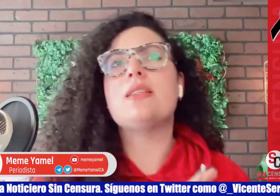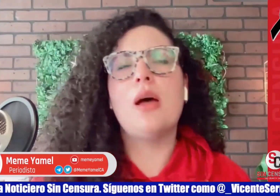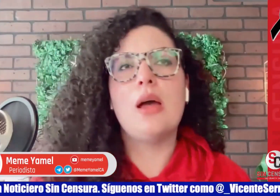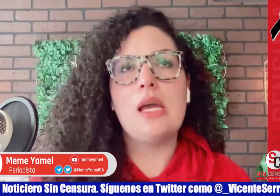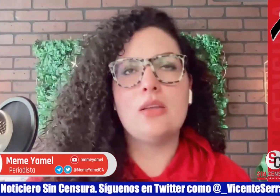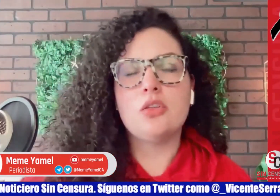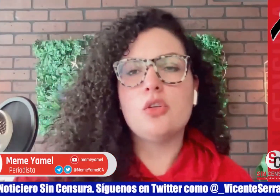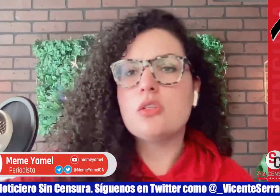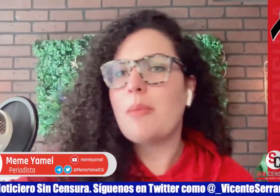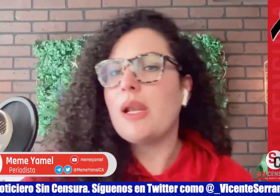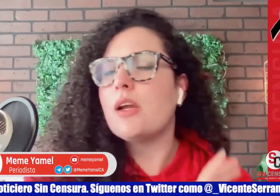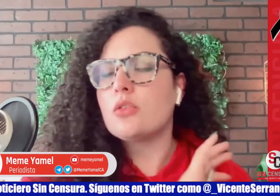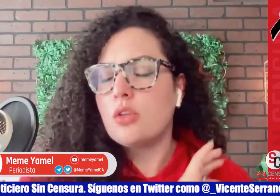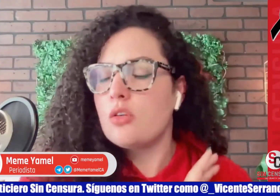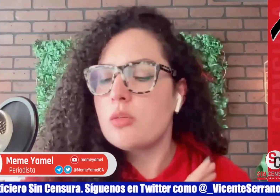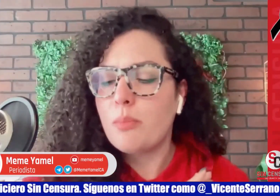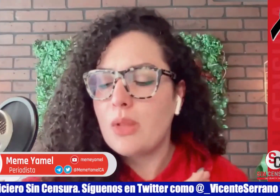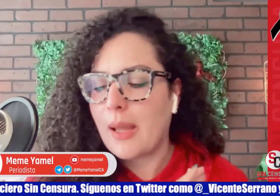todo este